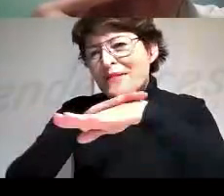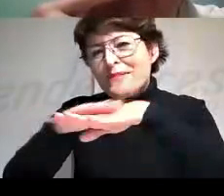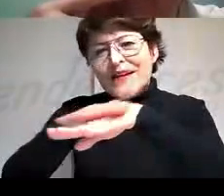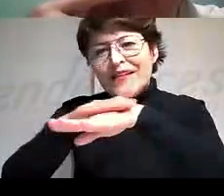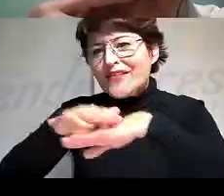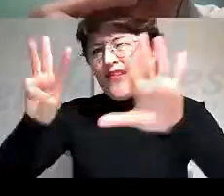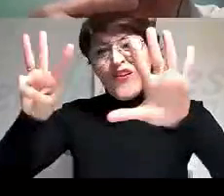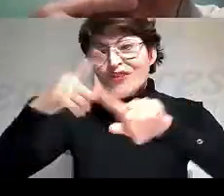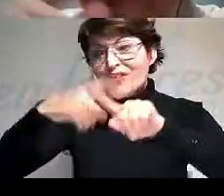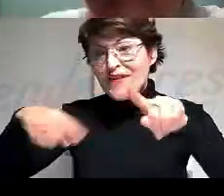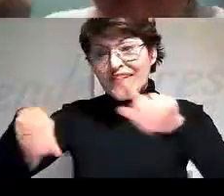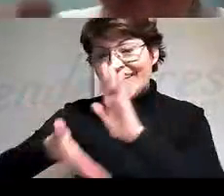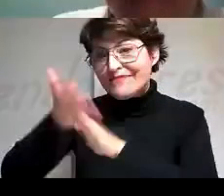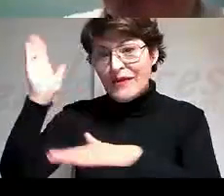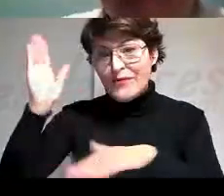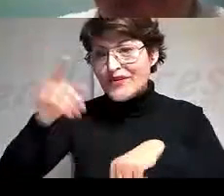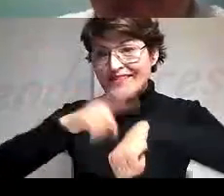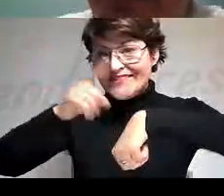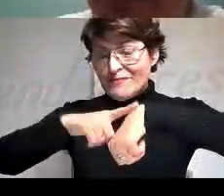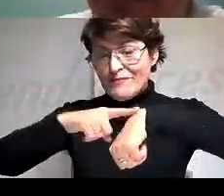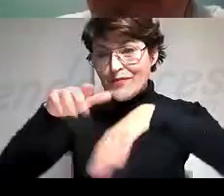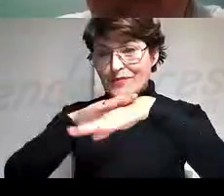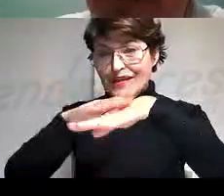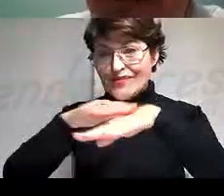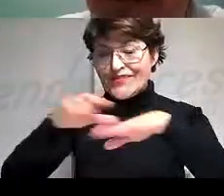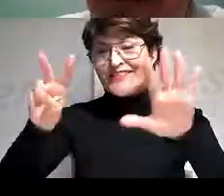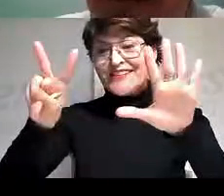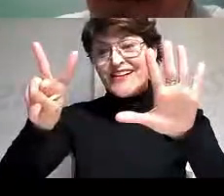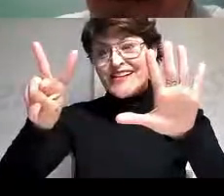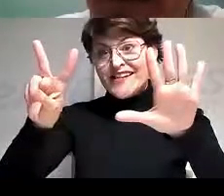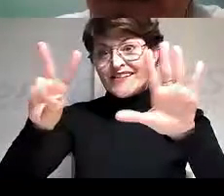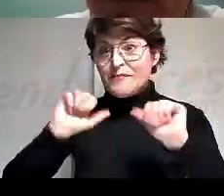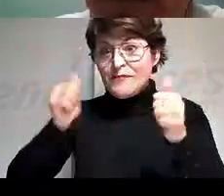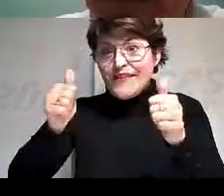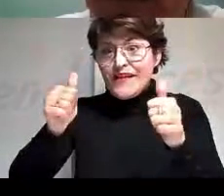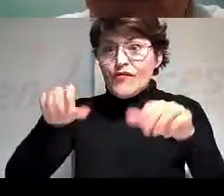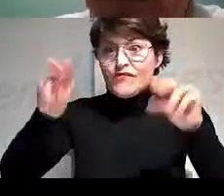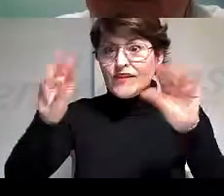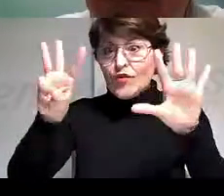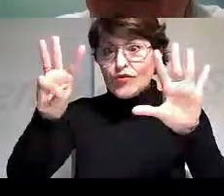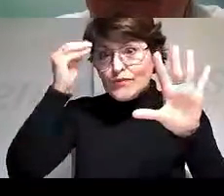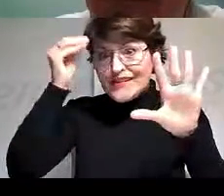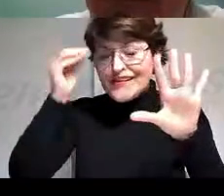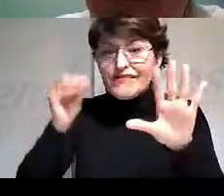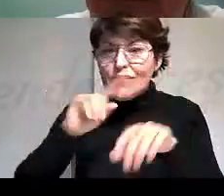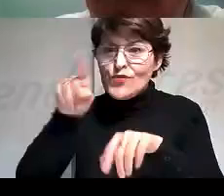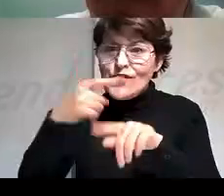gracias. Perdón. 8:30, me voy. Perdón. 7, empezando.